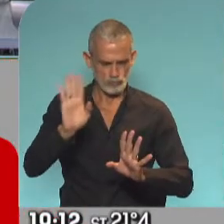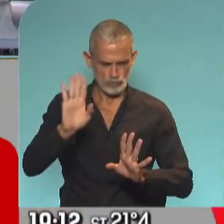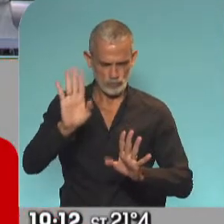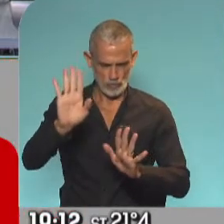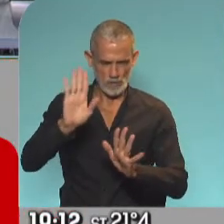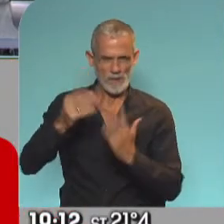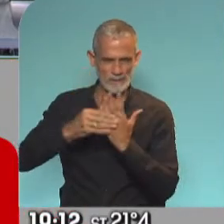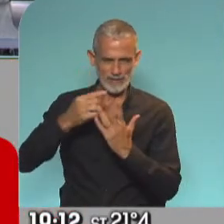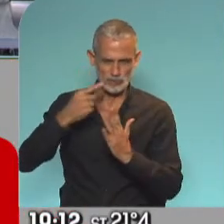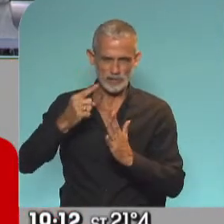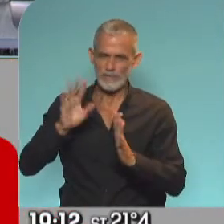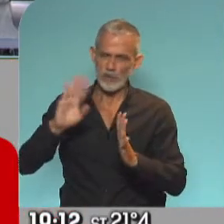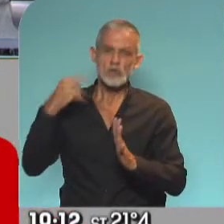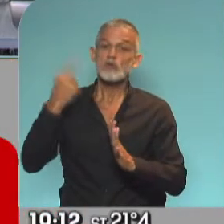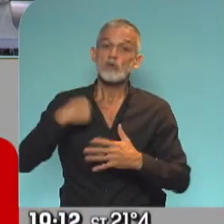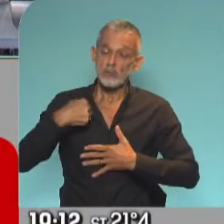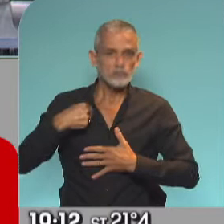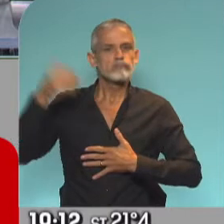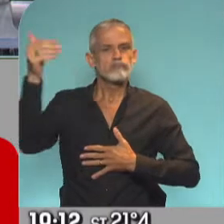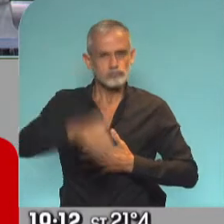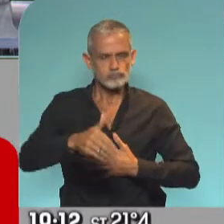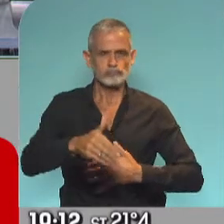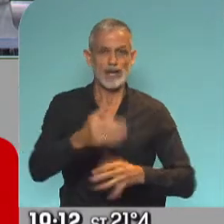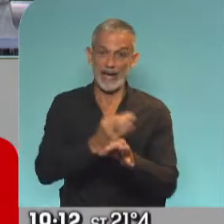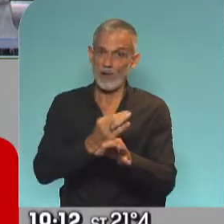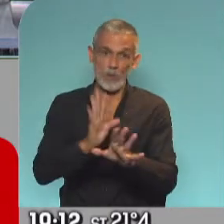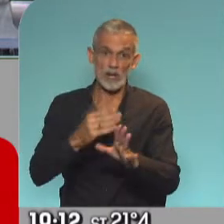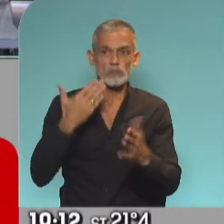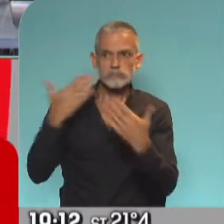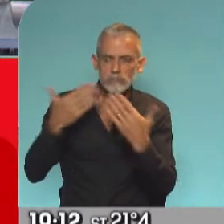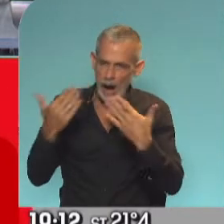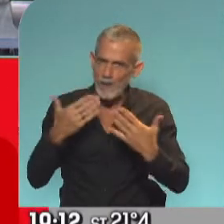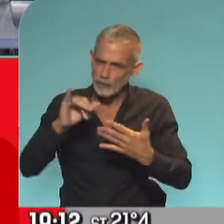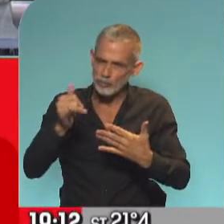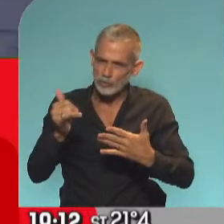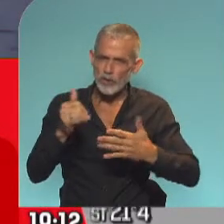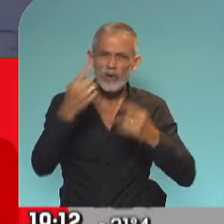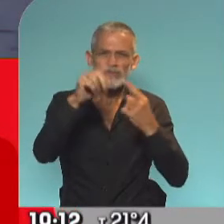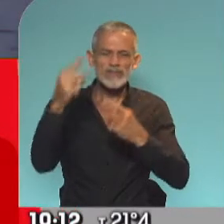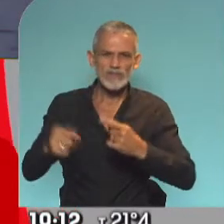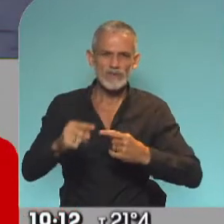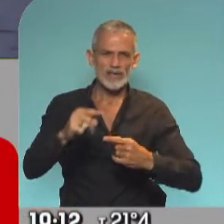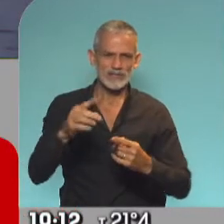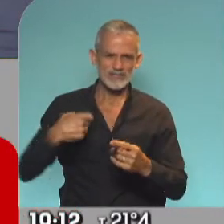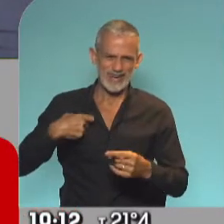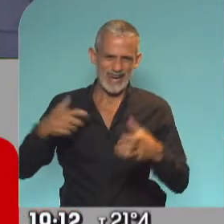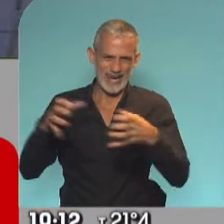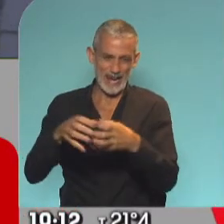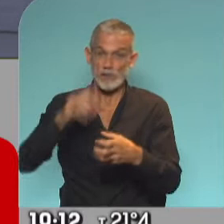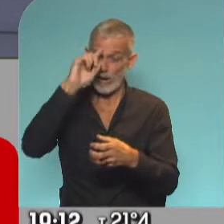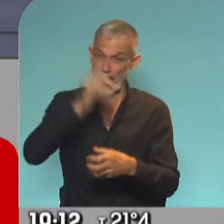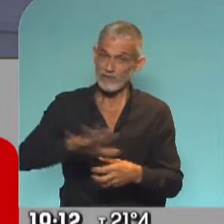nuestra decisión es priorizar la presencialidad, ¿no? Y venimos dialogando con las distintas organizaciones sindicales, tanto